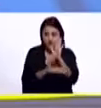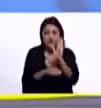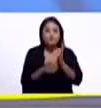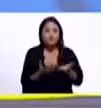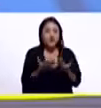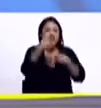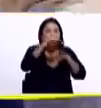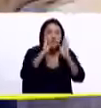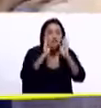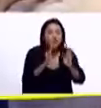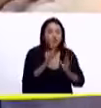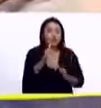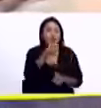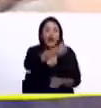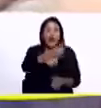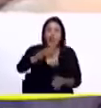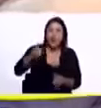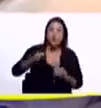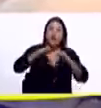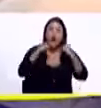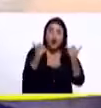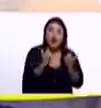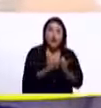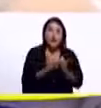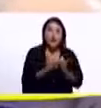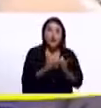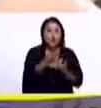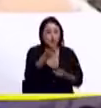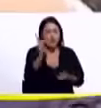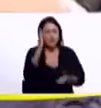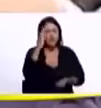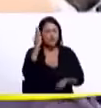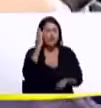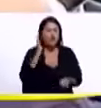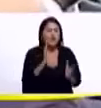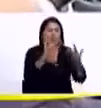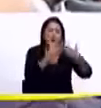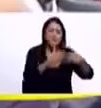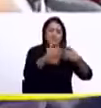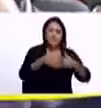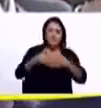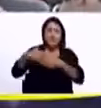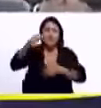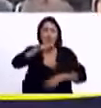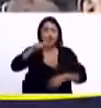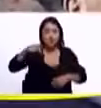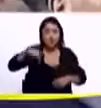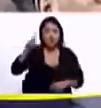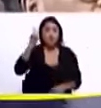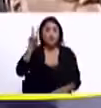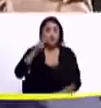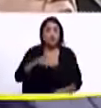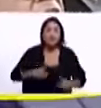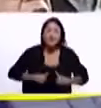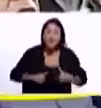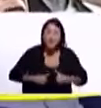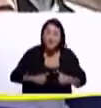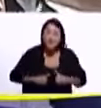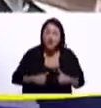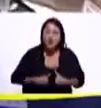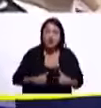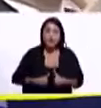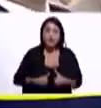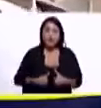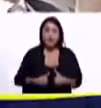cada sector. Y hacemos un gran esfuerzo, ustedes les consta, empresarios y empresarias de este país, les consta que hacemos un gran esfuerzo